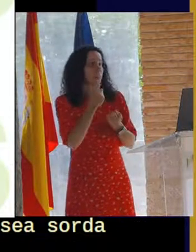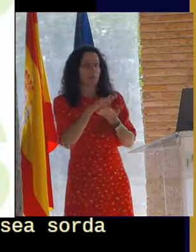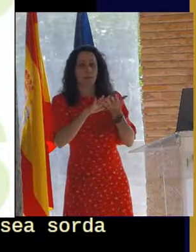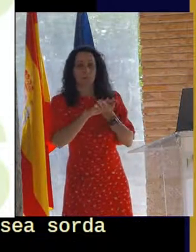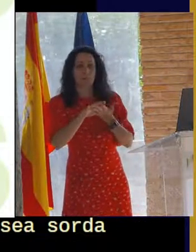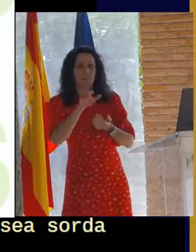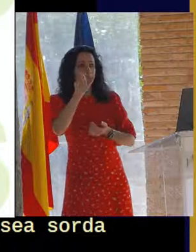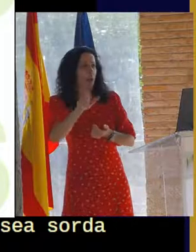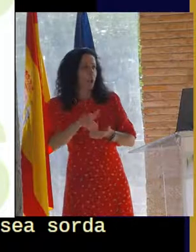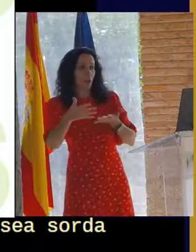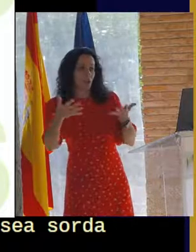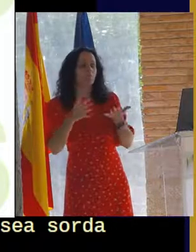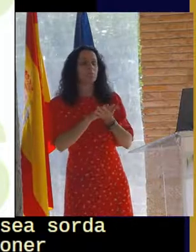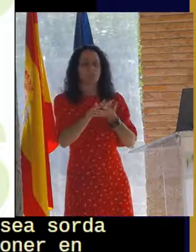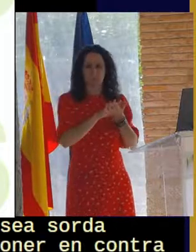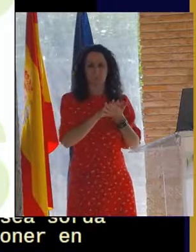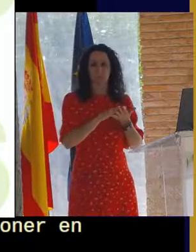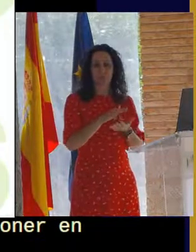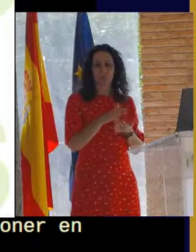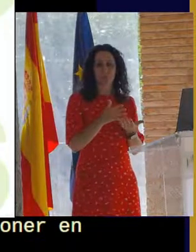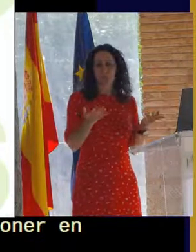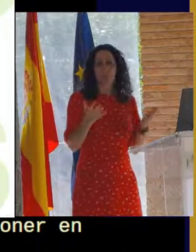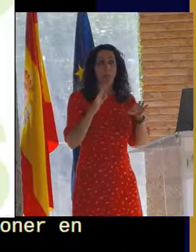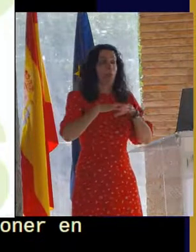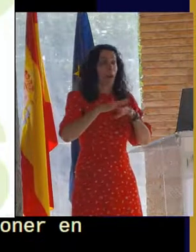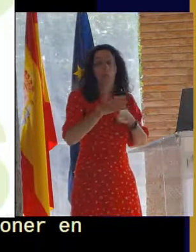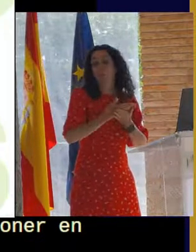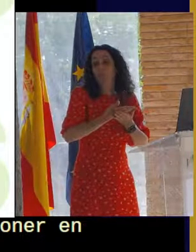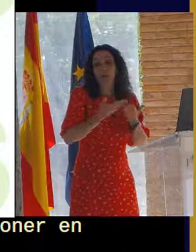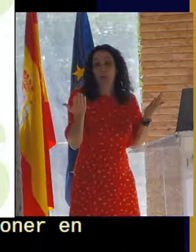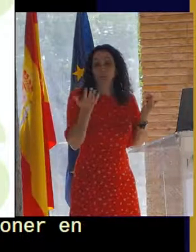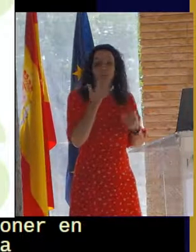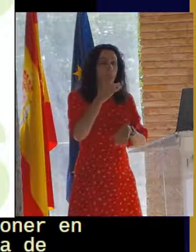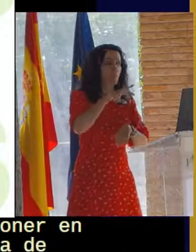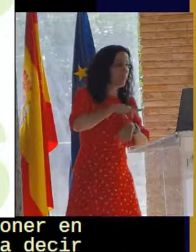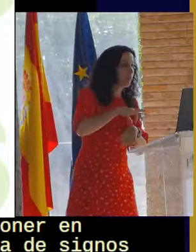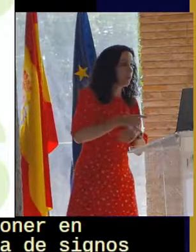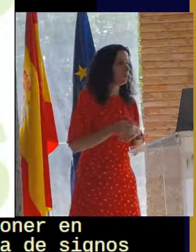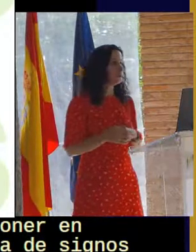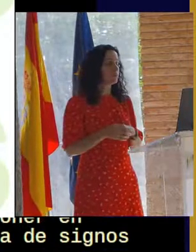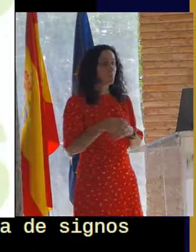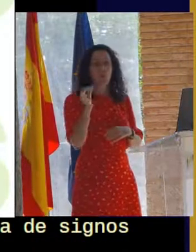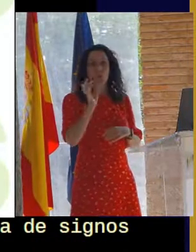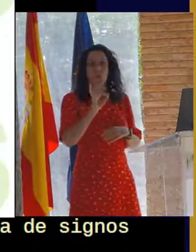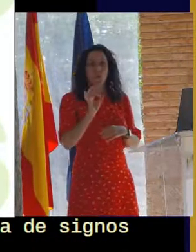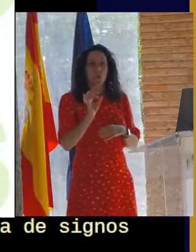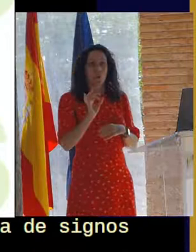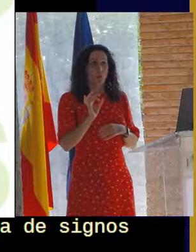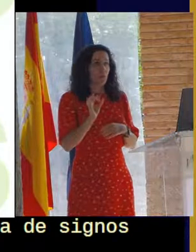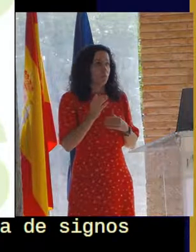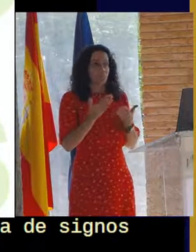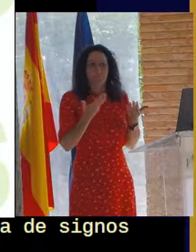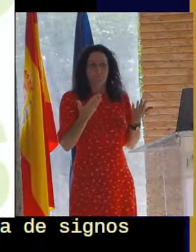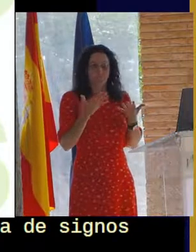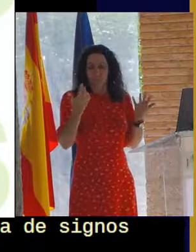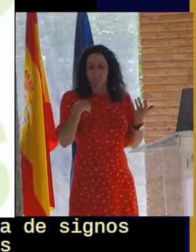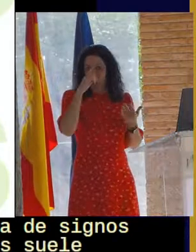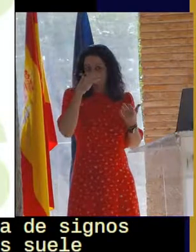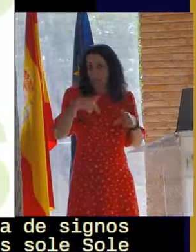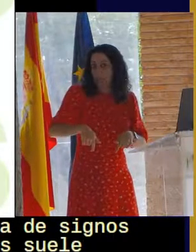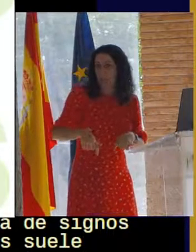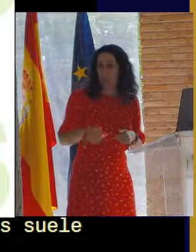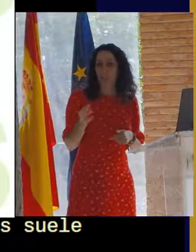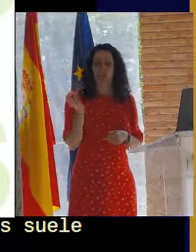entidad imaginaos que tenéis que poneros en contacto con una persona sorda y no sabéis lengua de signnos podéis solicitar el servicio las personas sordas suelen